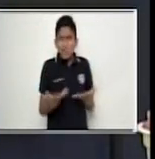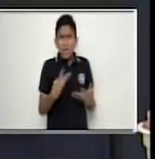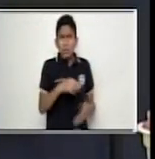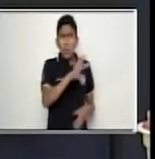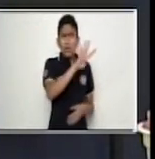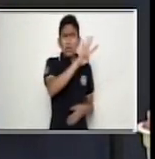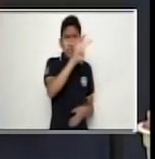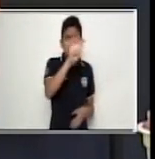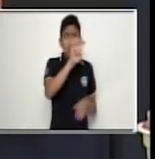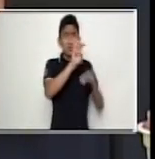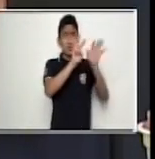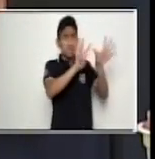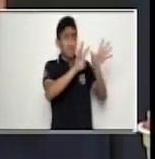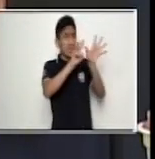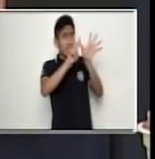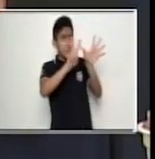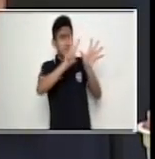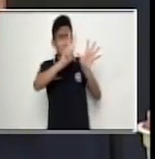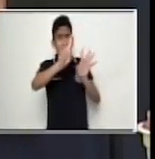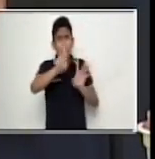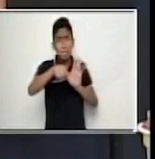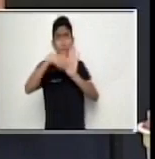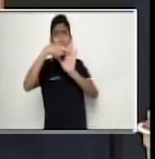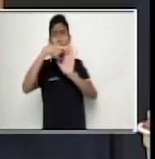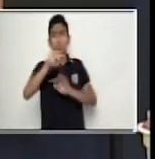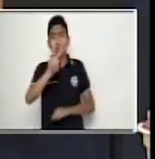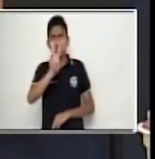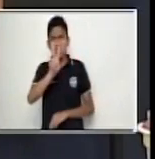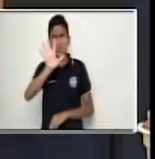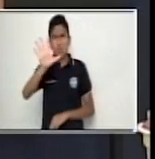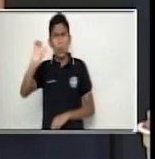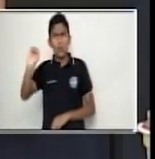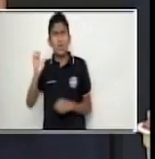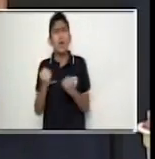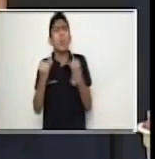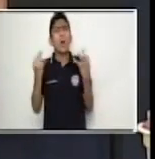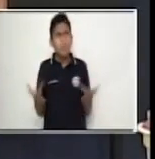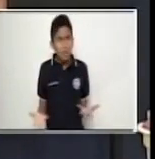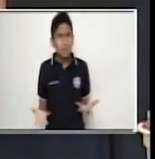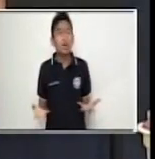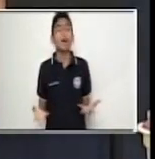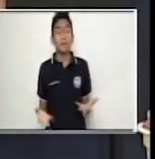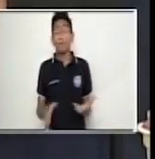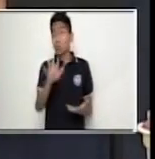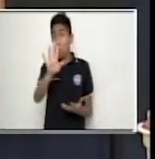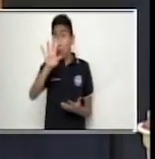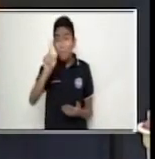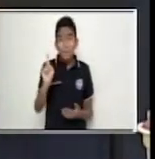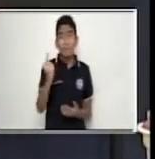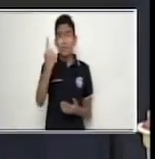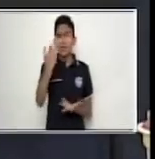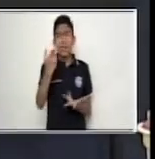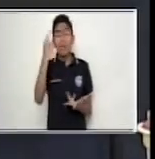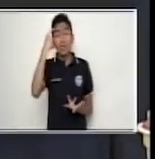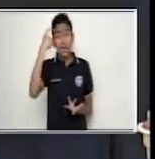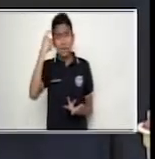le quedan para vender? Paso número 1. Primero tendrás que saber